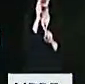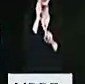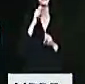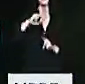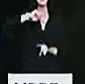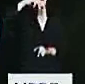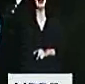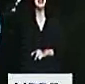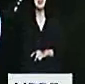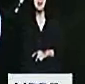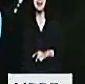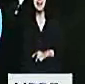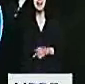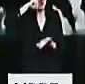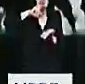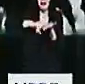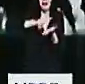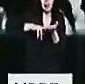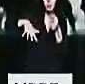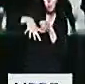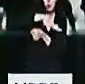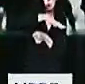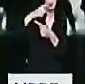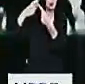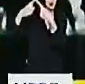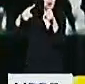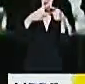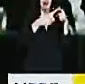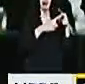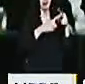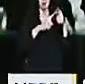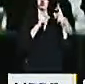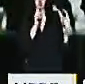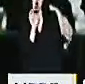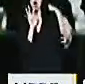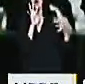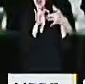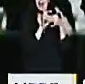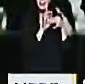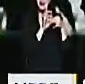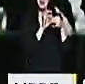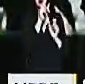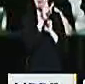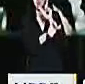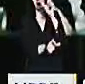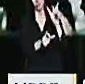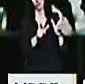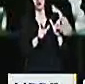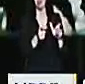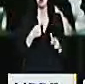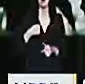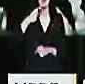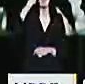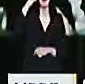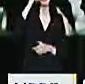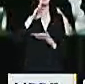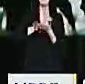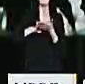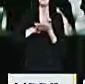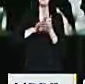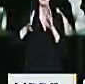realidad que conecta mucho con nuestros usuarios, con nuestros clientes, con la gente que utiliza nuestras soluciones, ¿no? Siempre pienso en el mundo